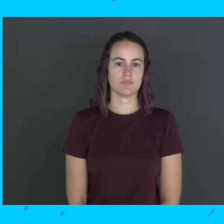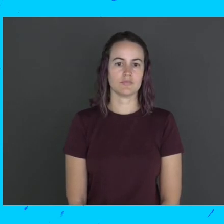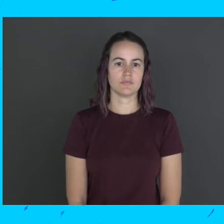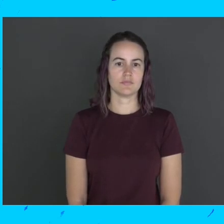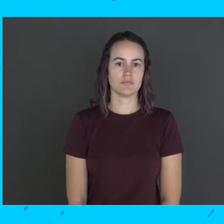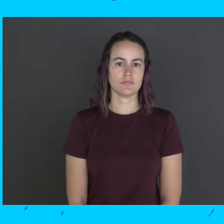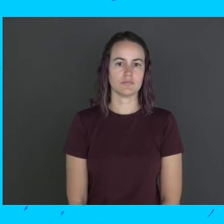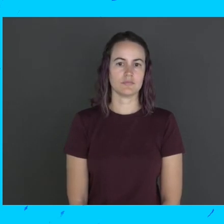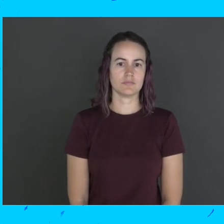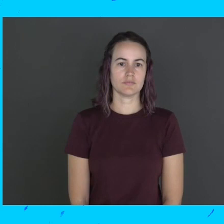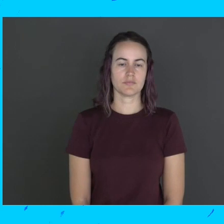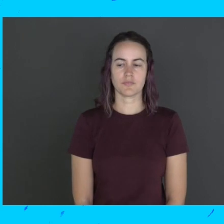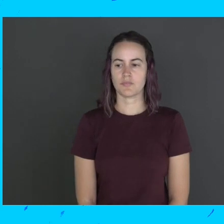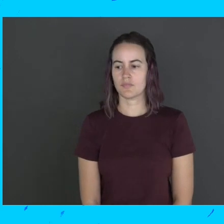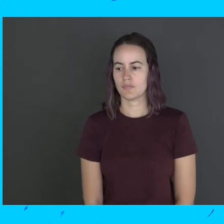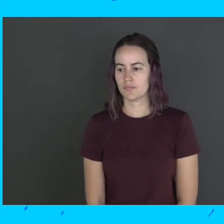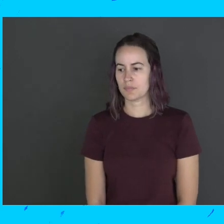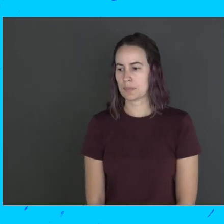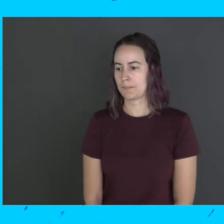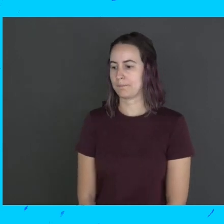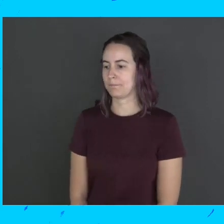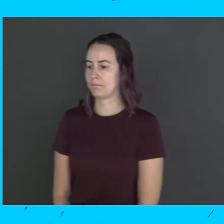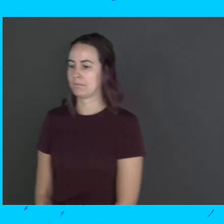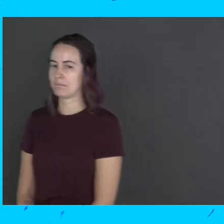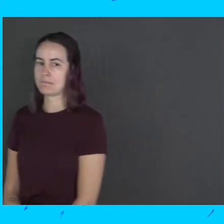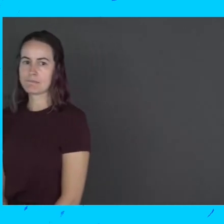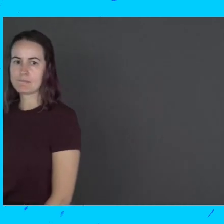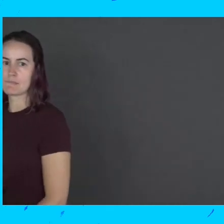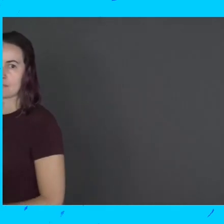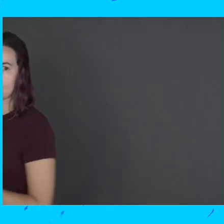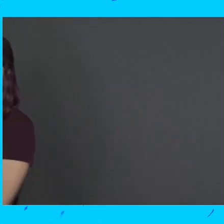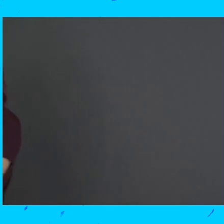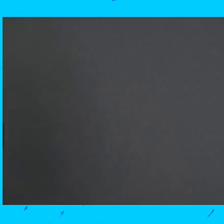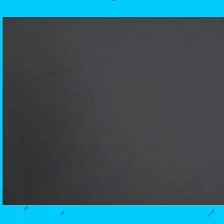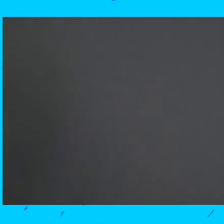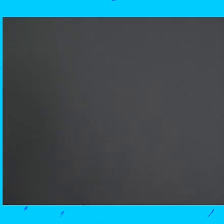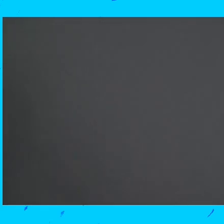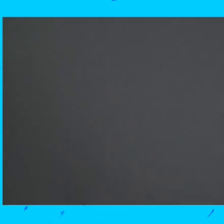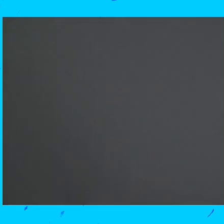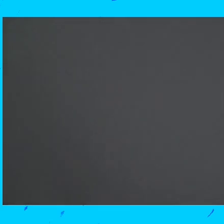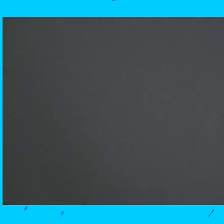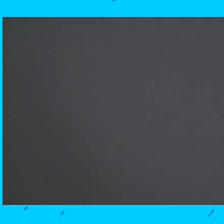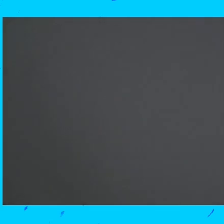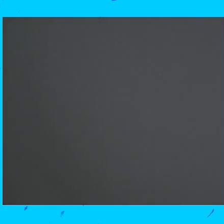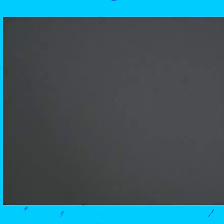la importancia de conocer tu estatus de VIH. Por favor,